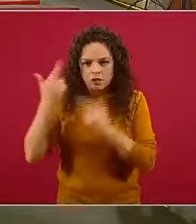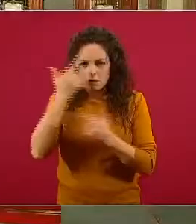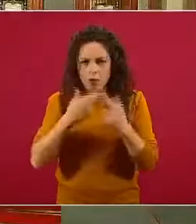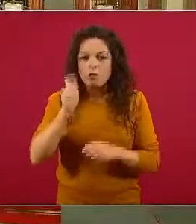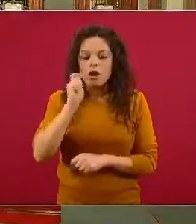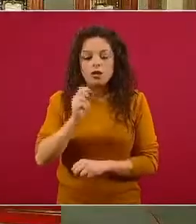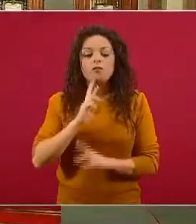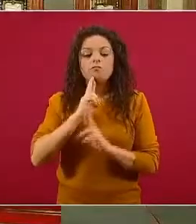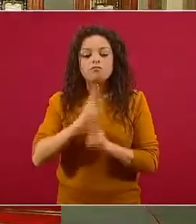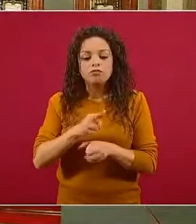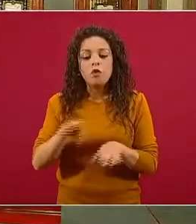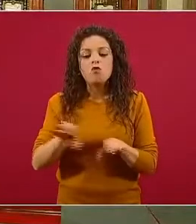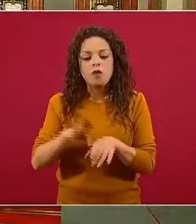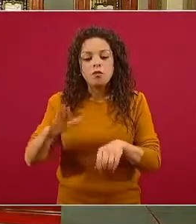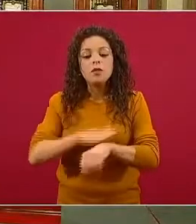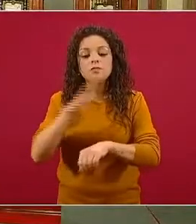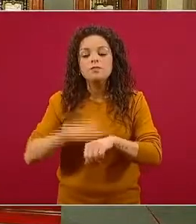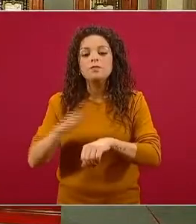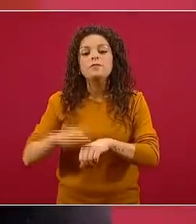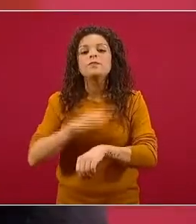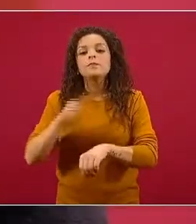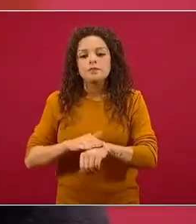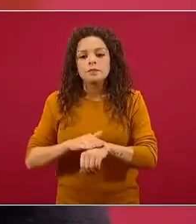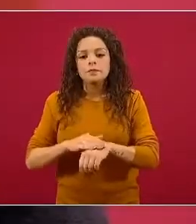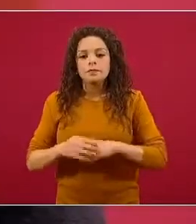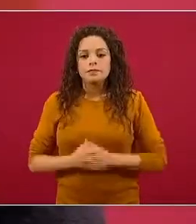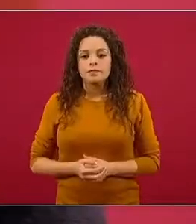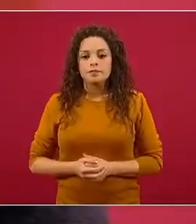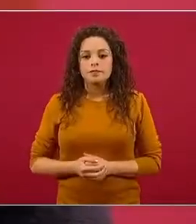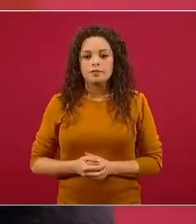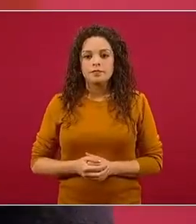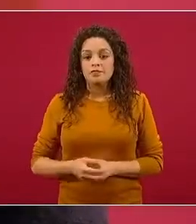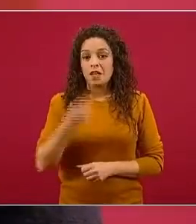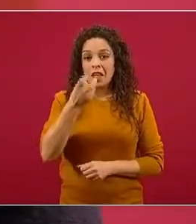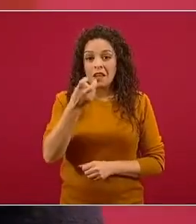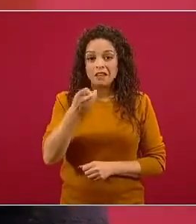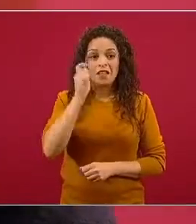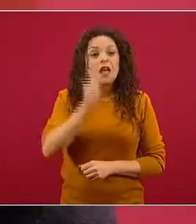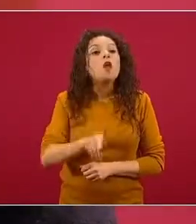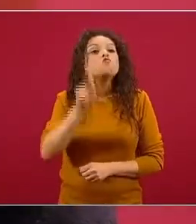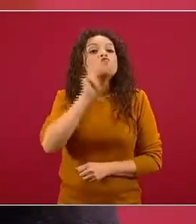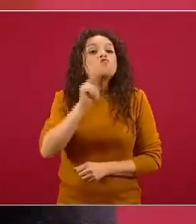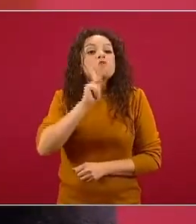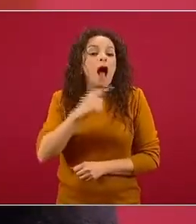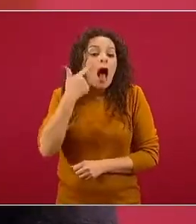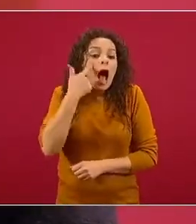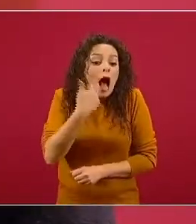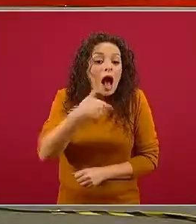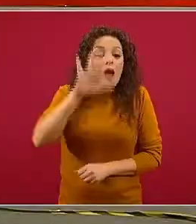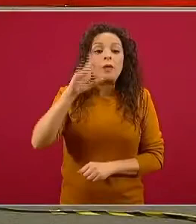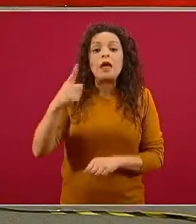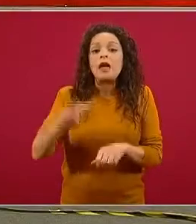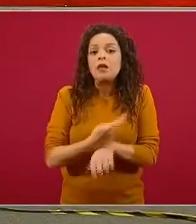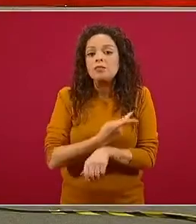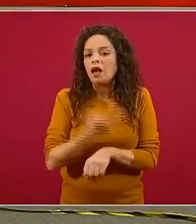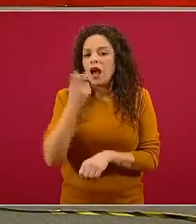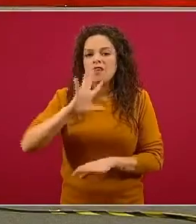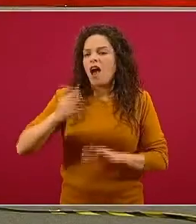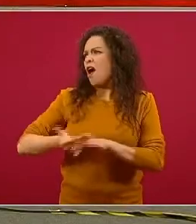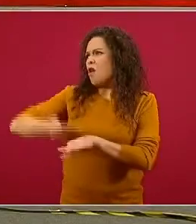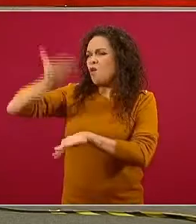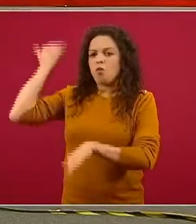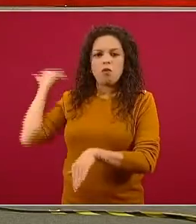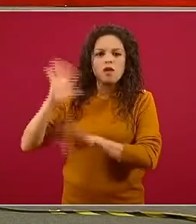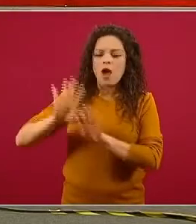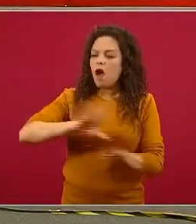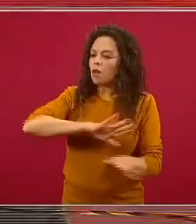sí, la figura de conejillo de Indias se quedó muy atrás, posiblemente en el siglo XIX, vamos a transferirla hasta allá. Hoy la